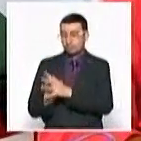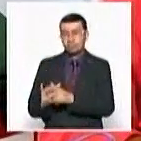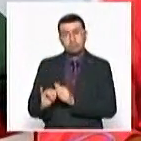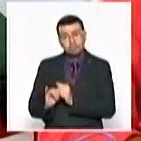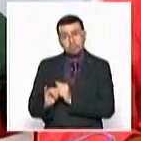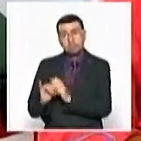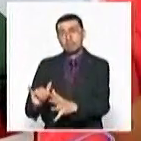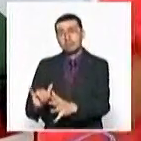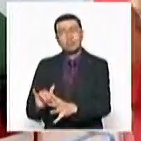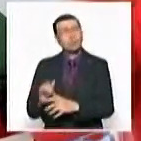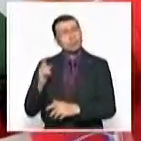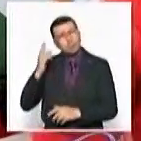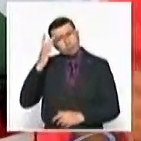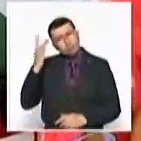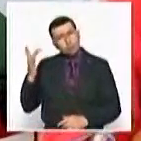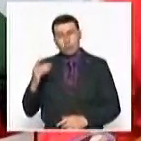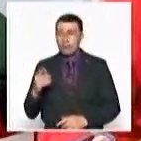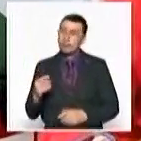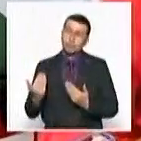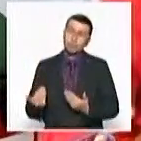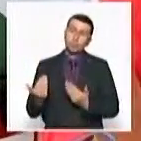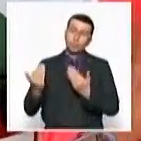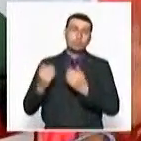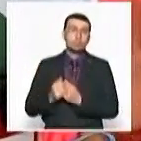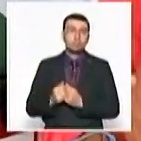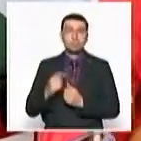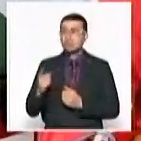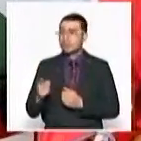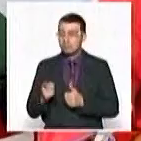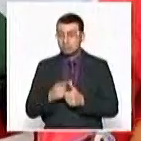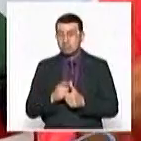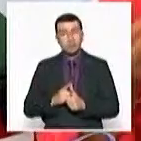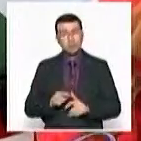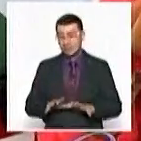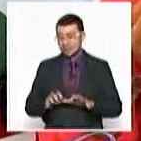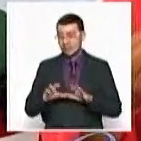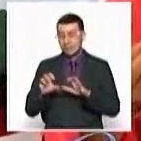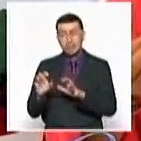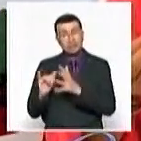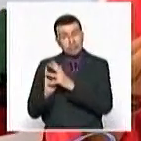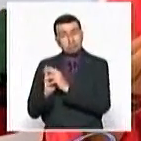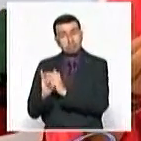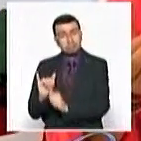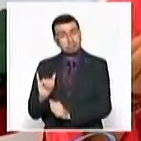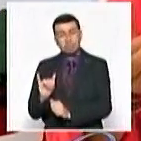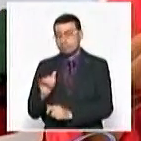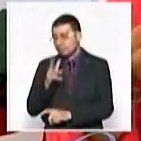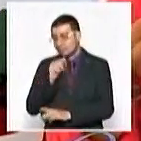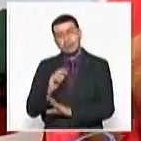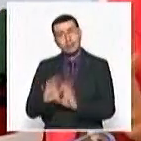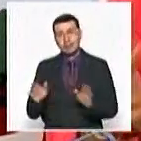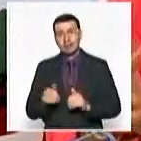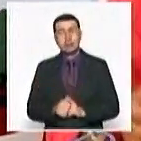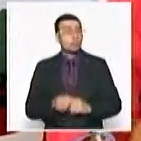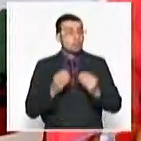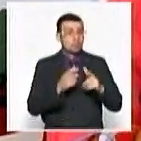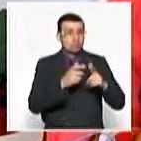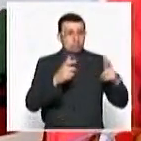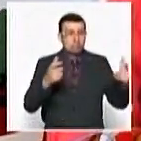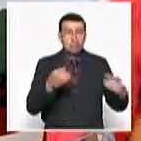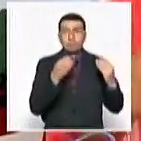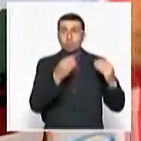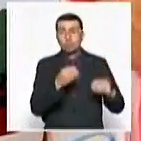digamos que tienen una gran ventaja, ya no les va a dar cáncer de útero, que estamos así. Estamos invadidos de cáncer de